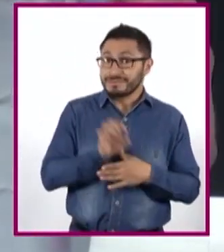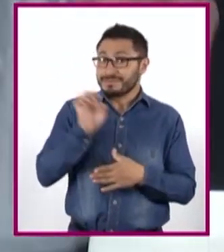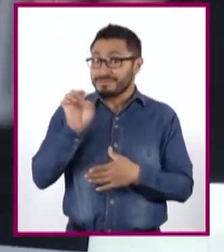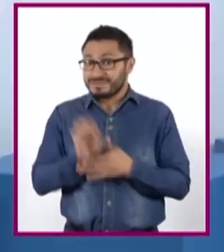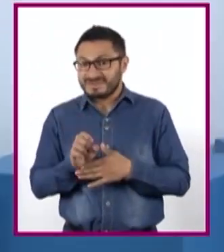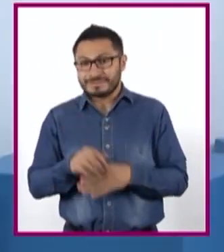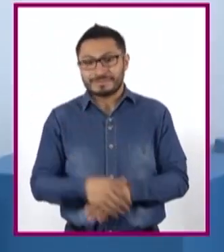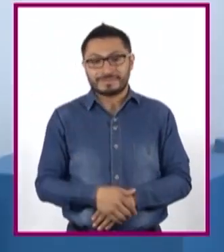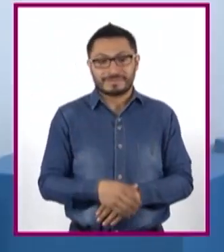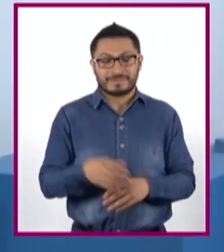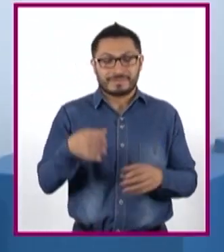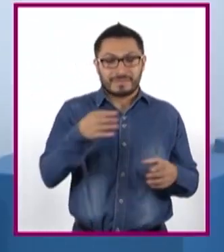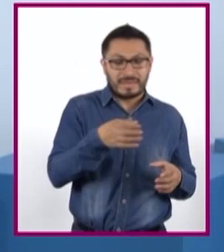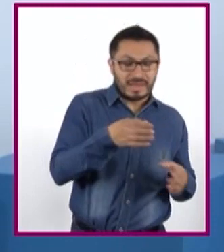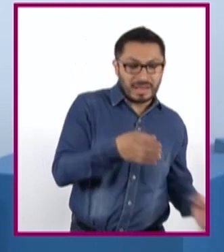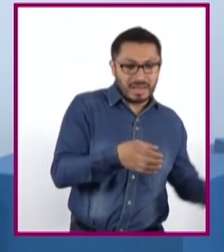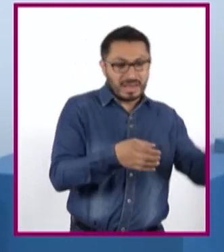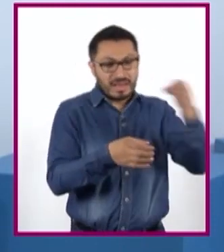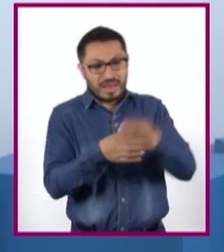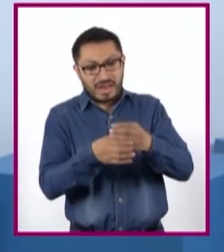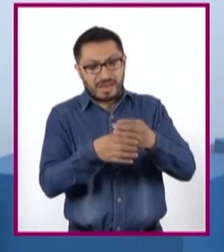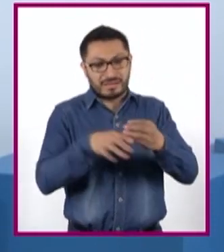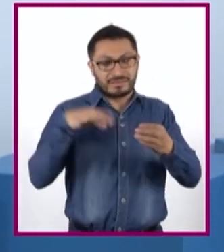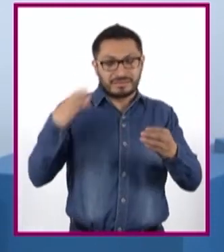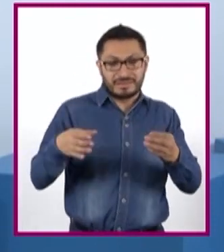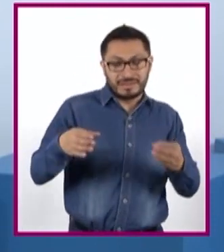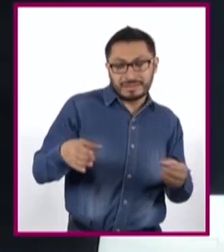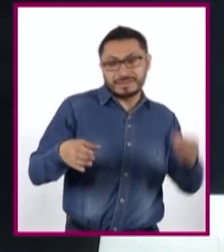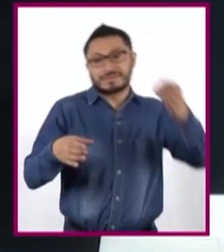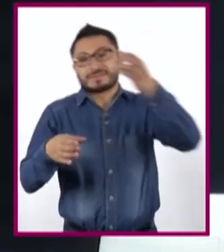Entonces, ponemos esto debajo de la lata.